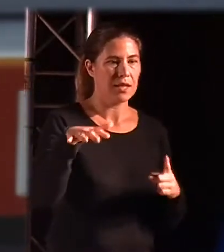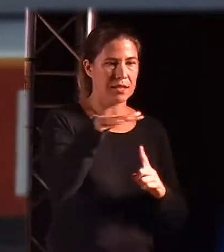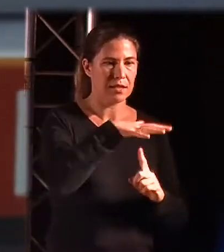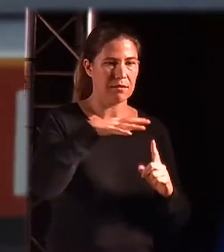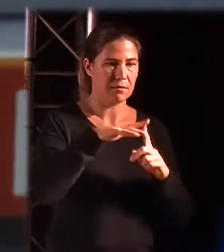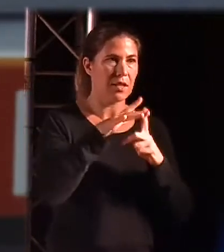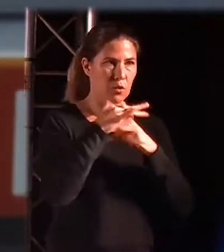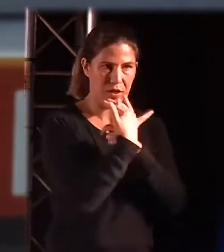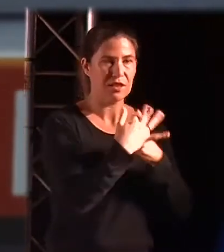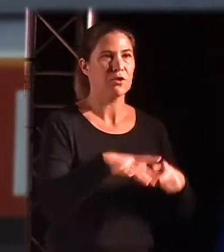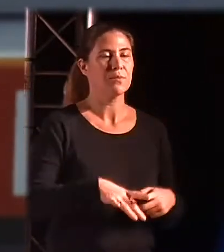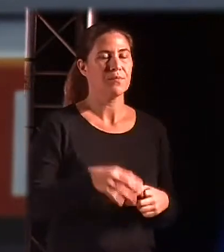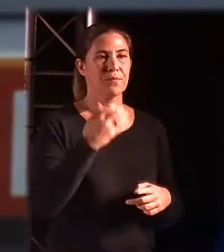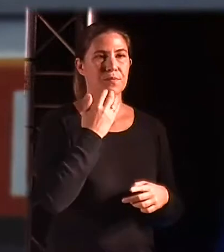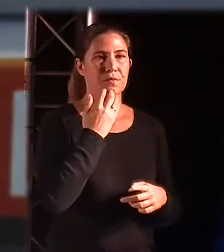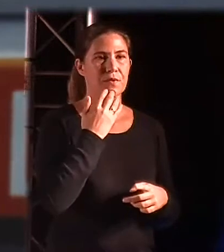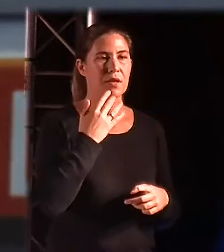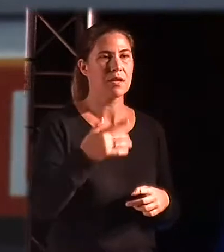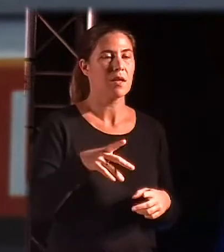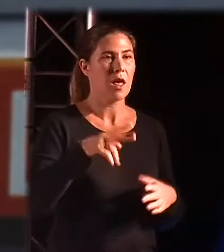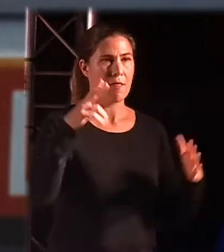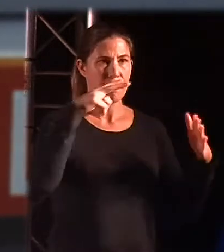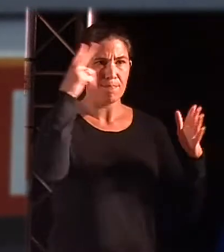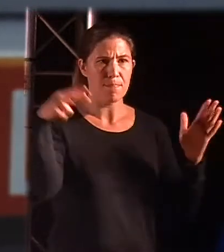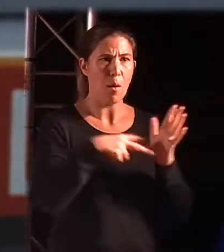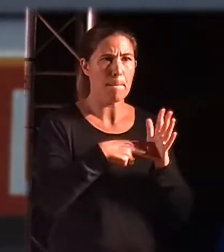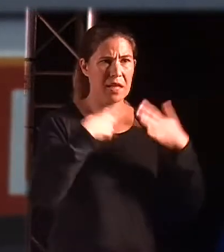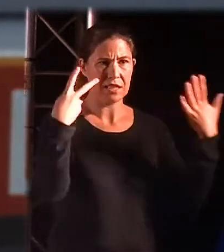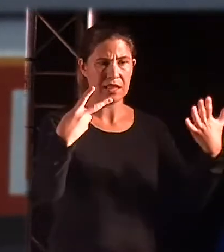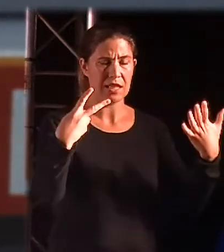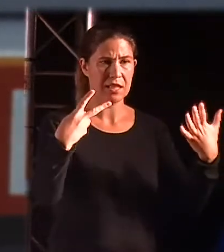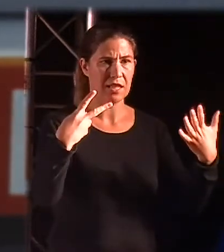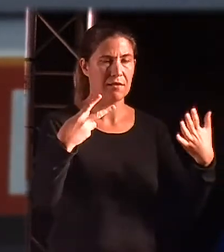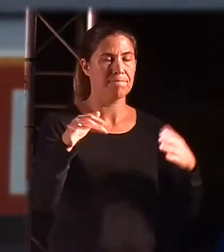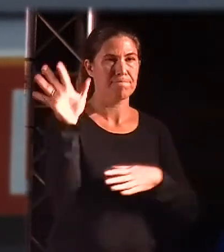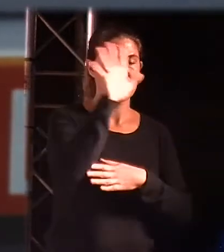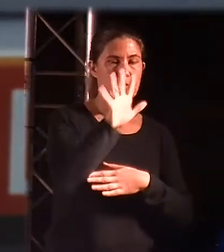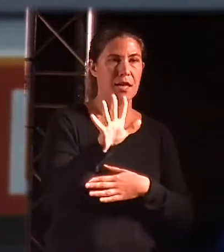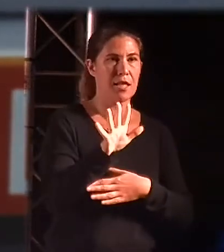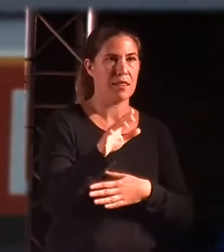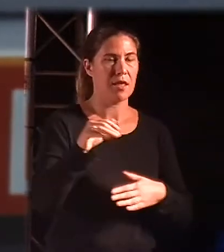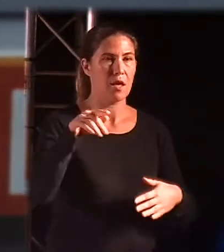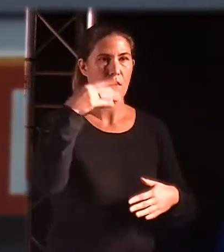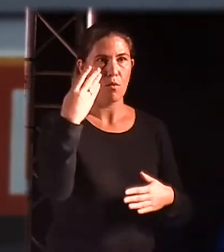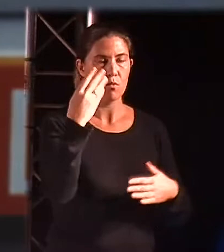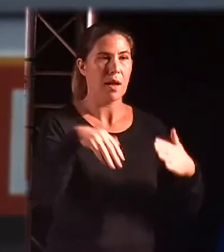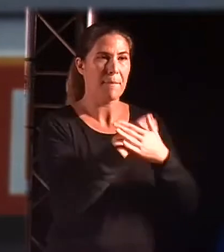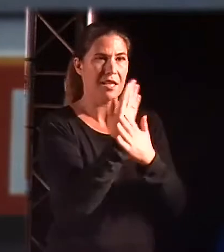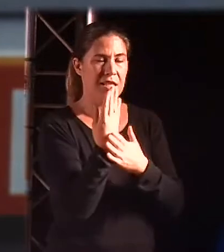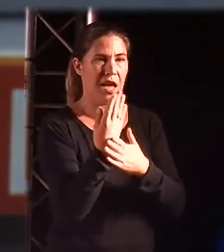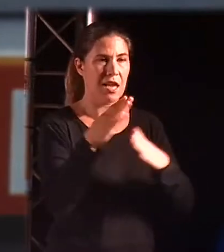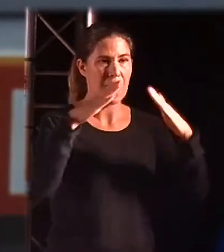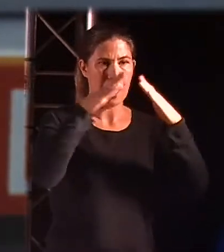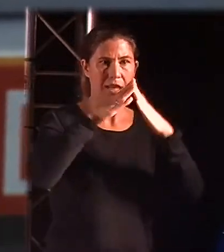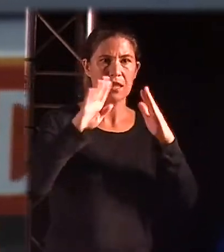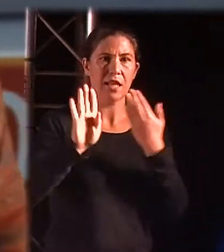tal James V. Iversen, en 2007, en Milwaukee, aparece una mañana en la casa de su vecino